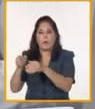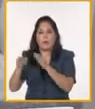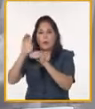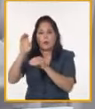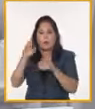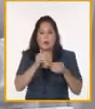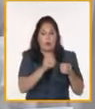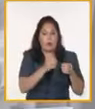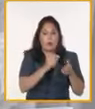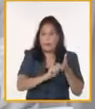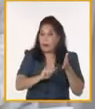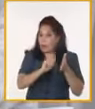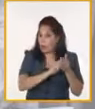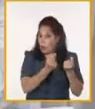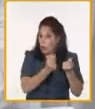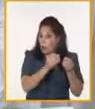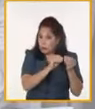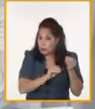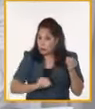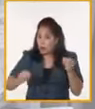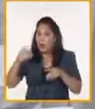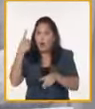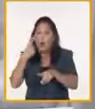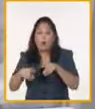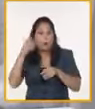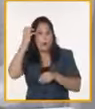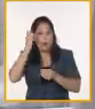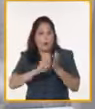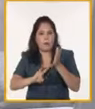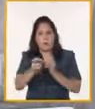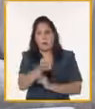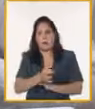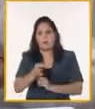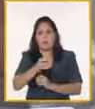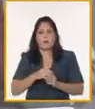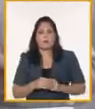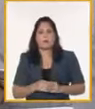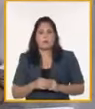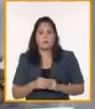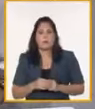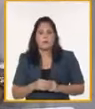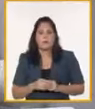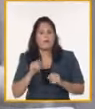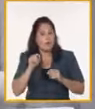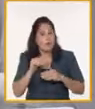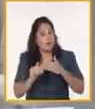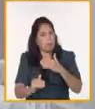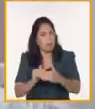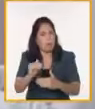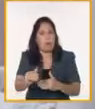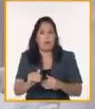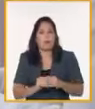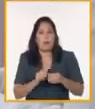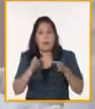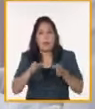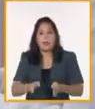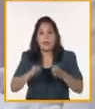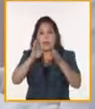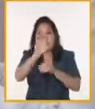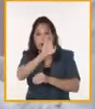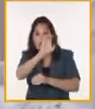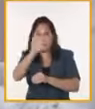pero otra parte pasa a los gobiernos municipales y provinciales que de alguna manera ellos es decir el Instituto